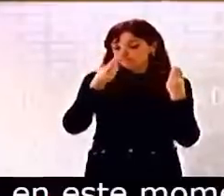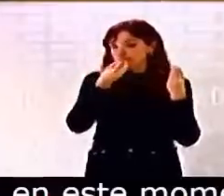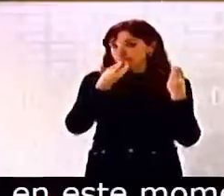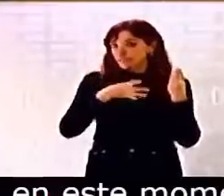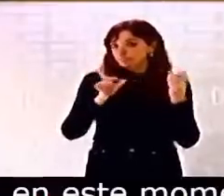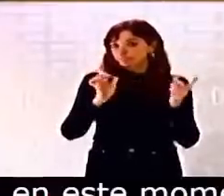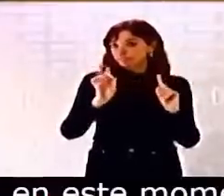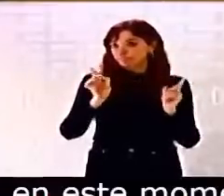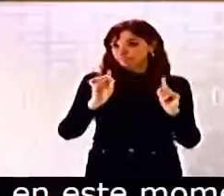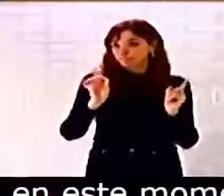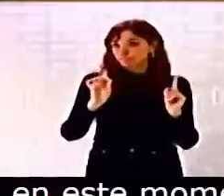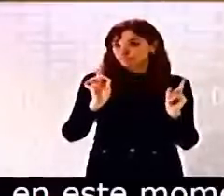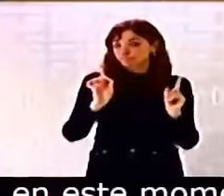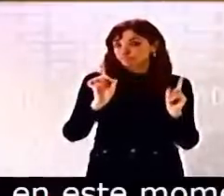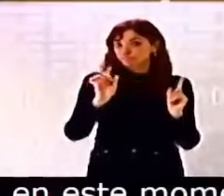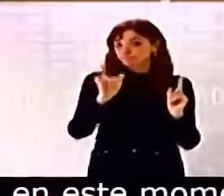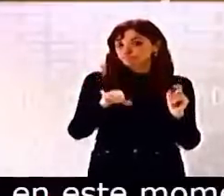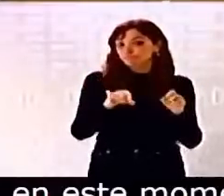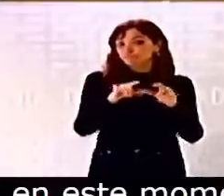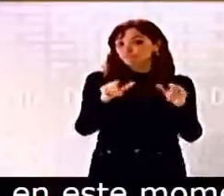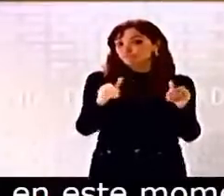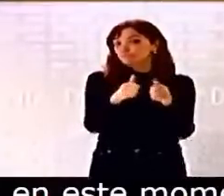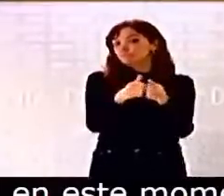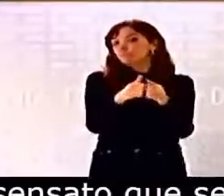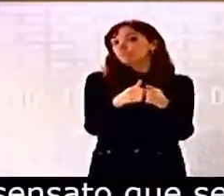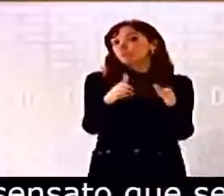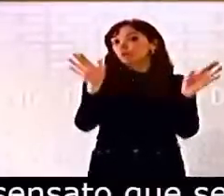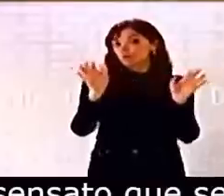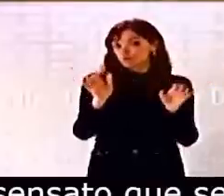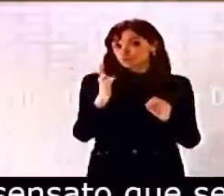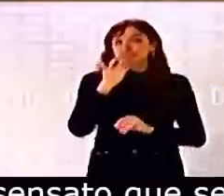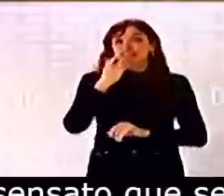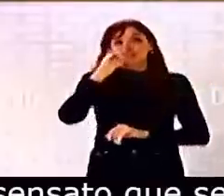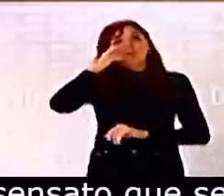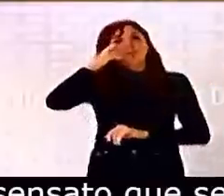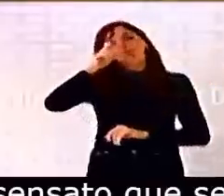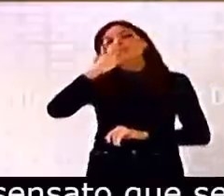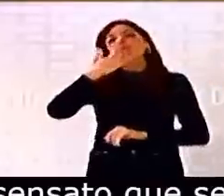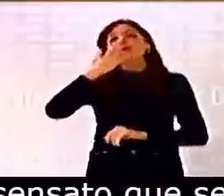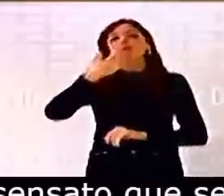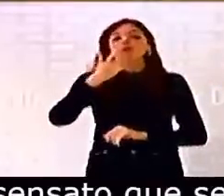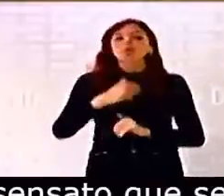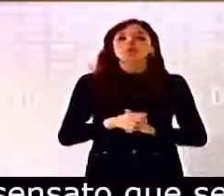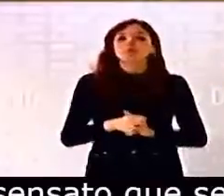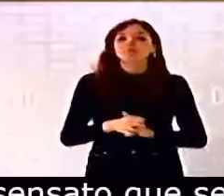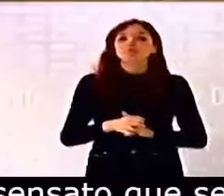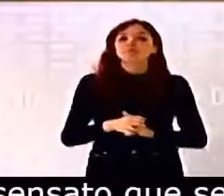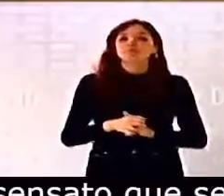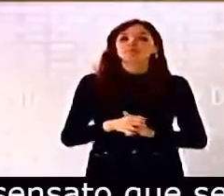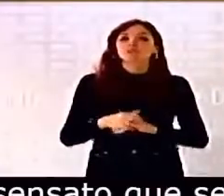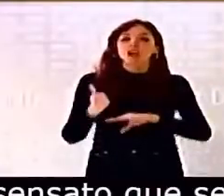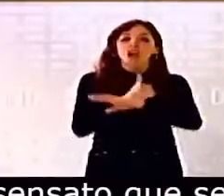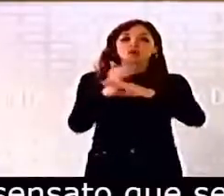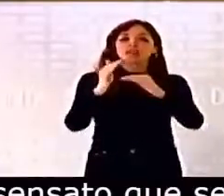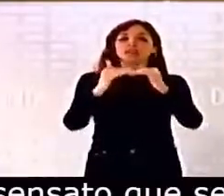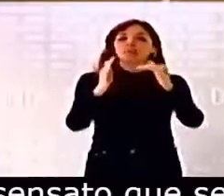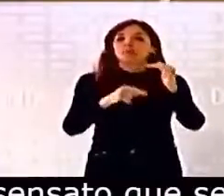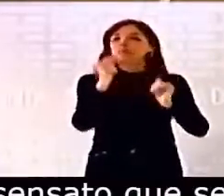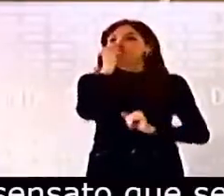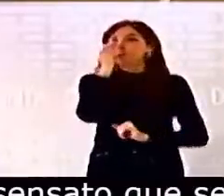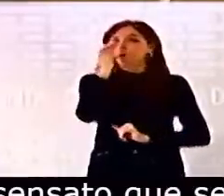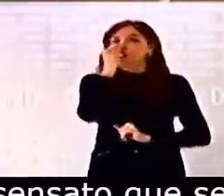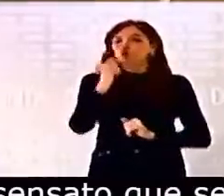que se abran, porque tengan menos de 3.000 habitantes, los bares en Zurbarán, y aun